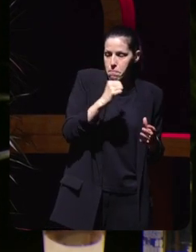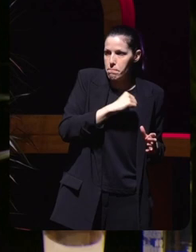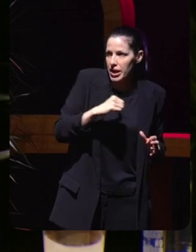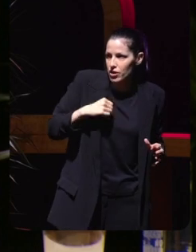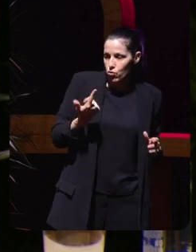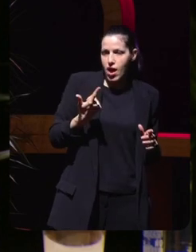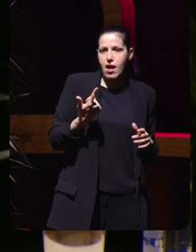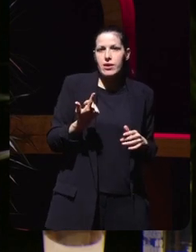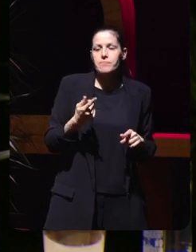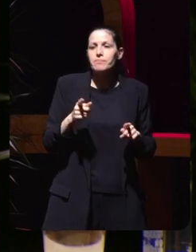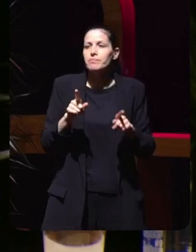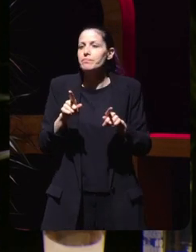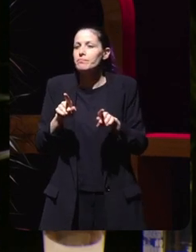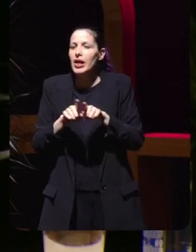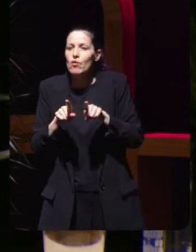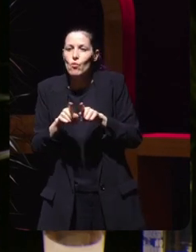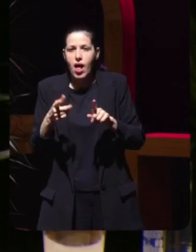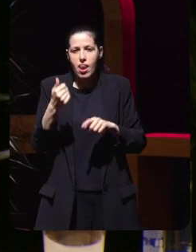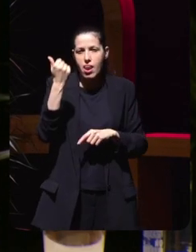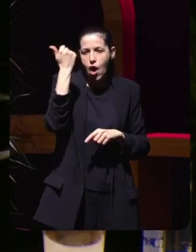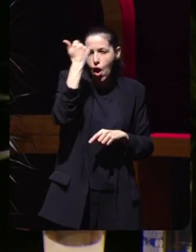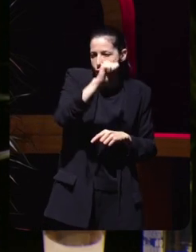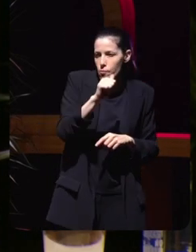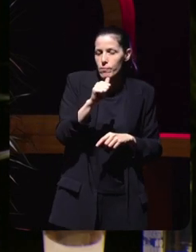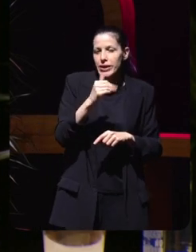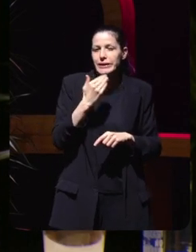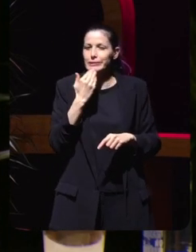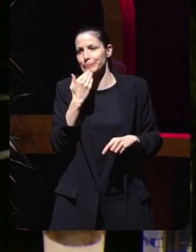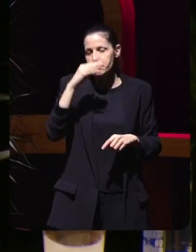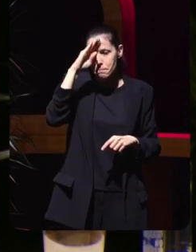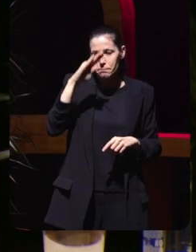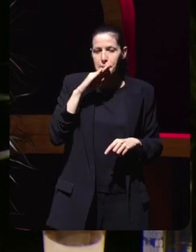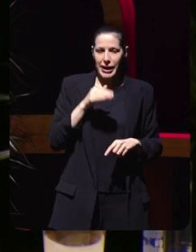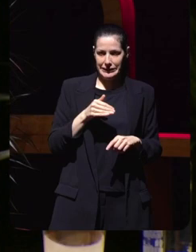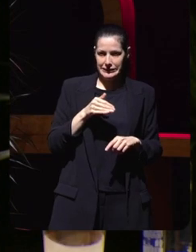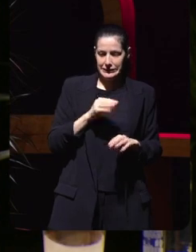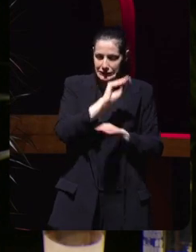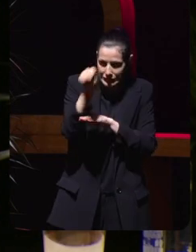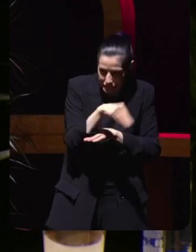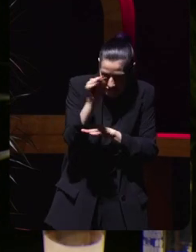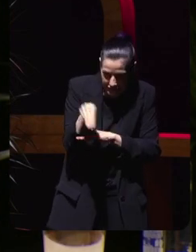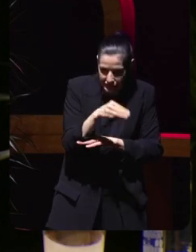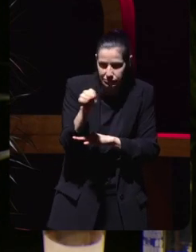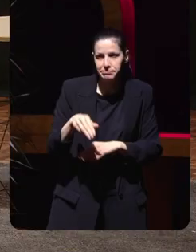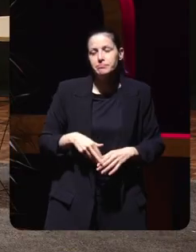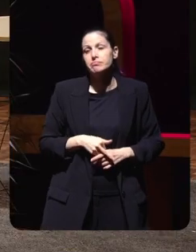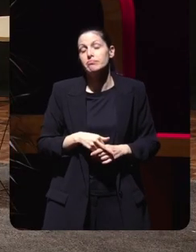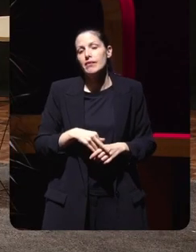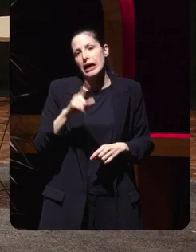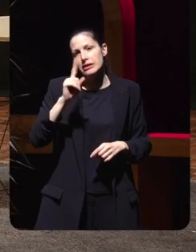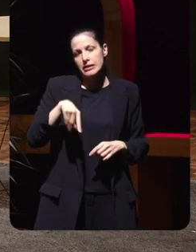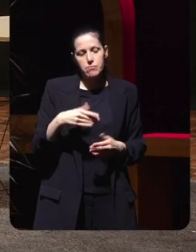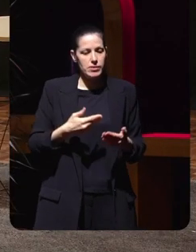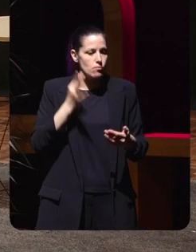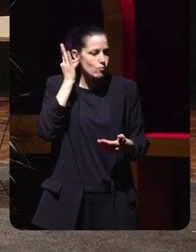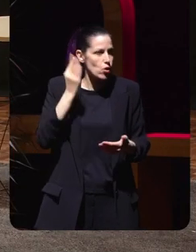ponemos los medios No que sufrimos muy bueno Siempre diariamente ha sido una lista sobre todo ser analistas más nuevas una